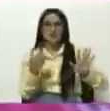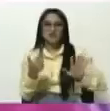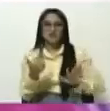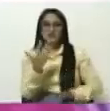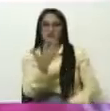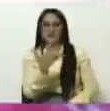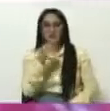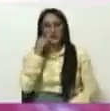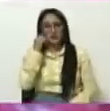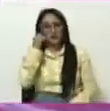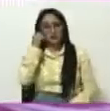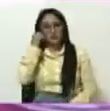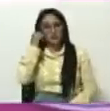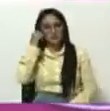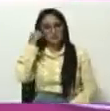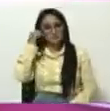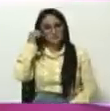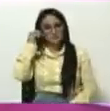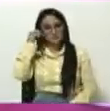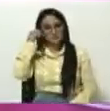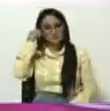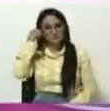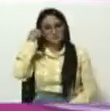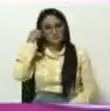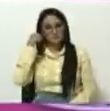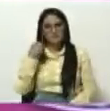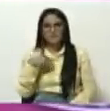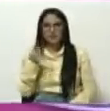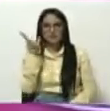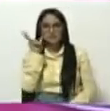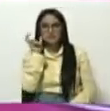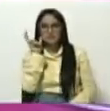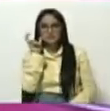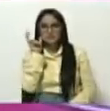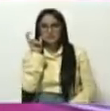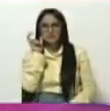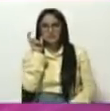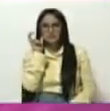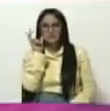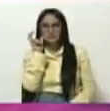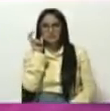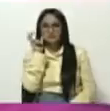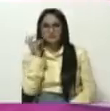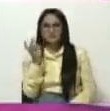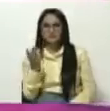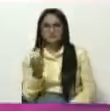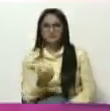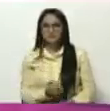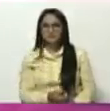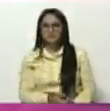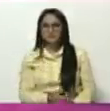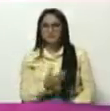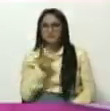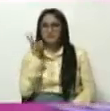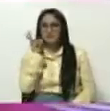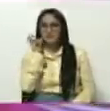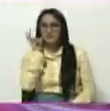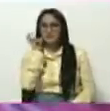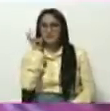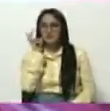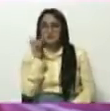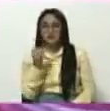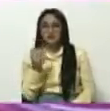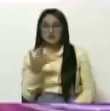1965, 66, 67, oía, y un poco antes, oía en mi